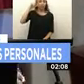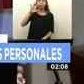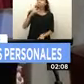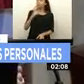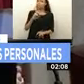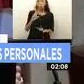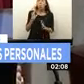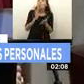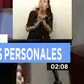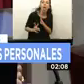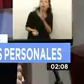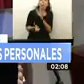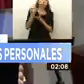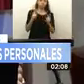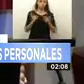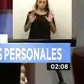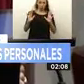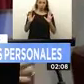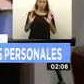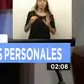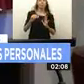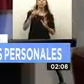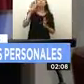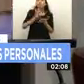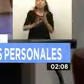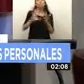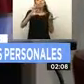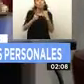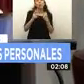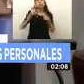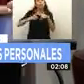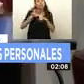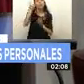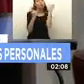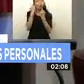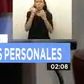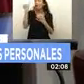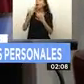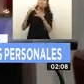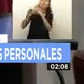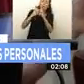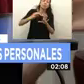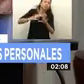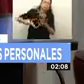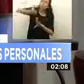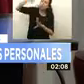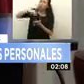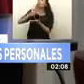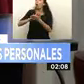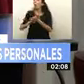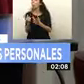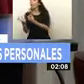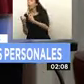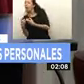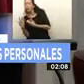en materia de comportamientos y políticas macroeconómicas hay grandes discusiones desde hace mucho tiempo que si la oferta que si la demanda que si el